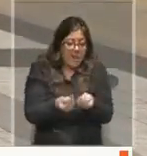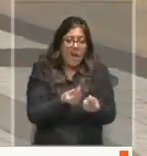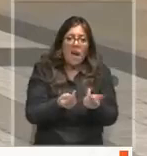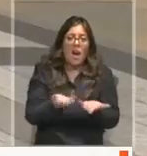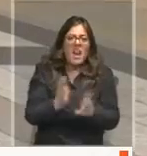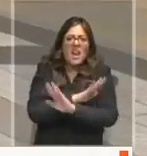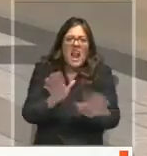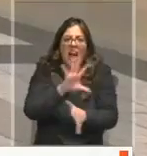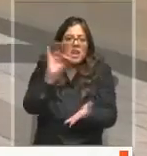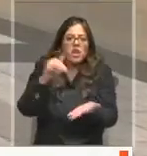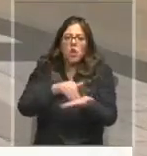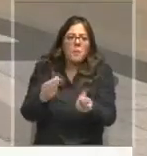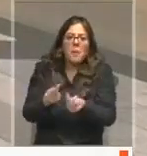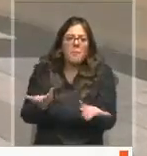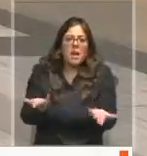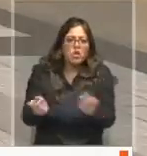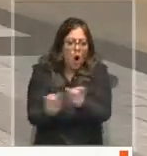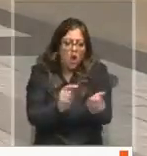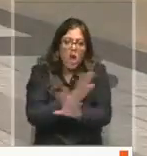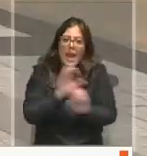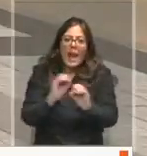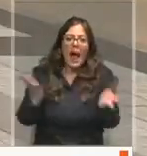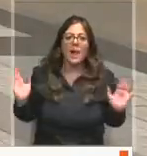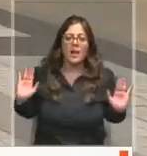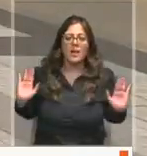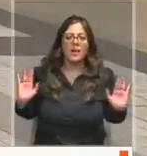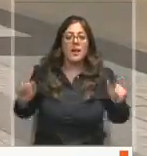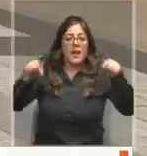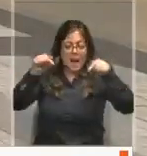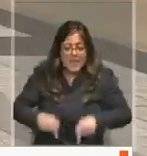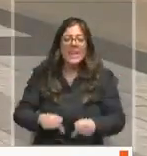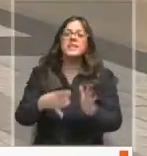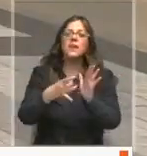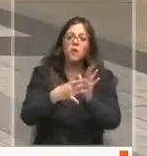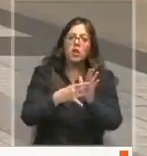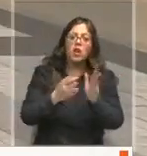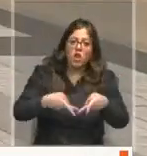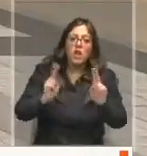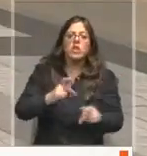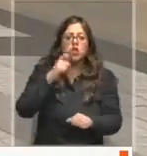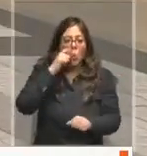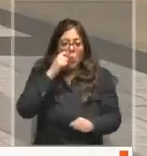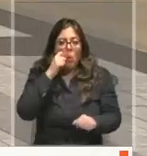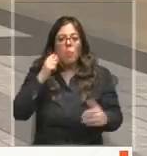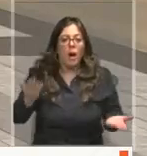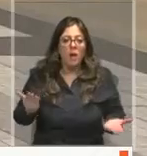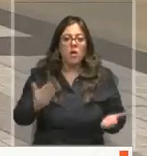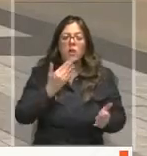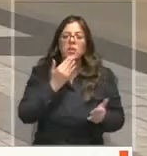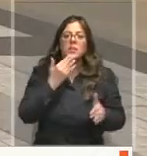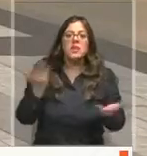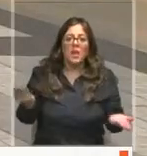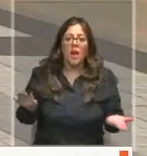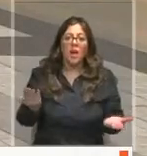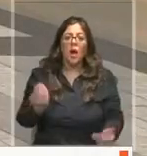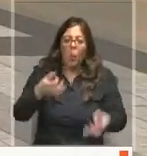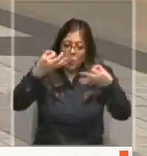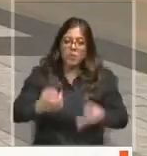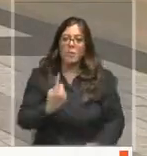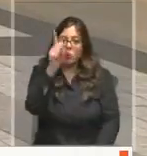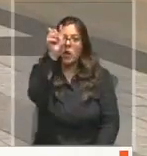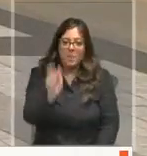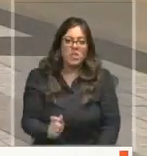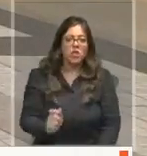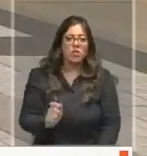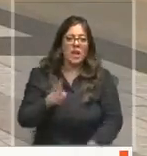ni siquiera de 500 mil pesos ni 300 mil pesos yo creo que aquí se vulneró los derechos humanos y se pasó a llevar una persona que